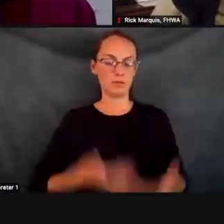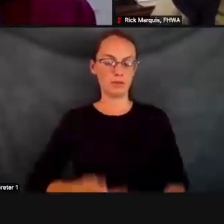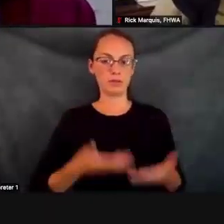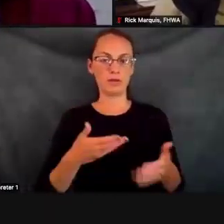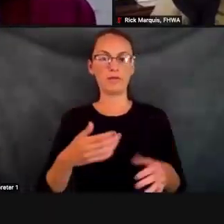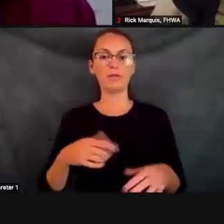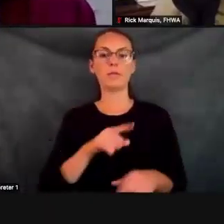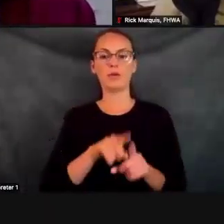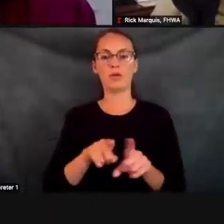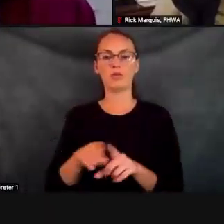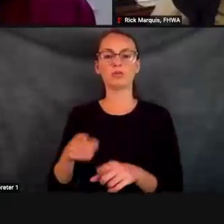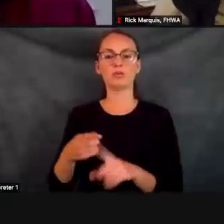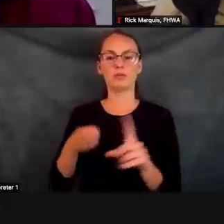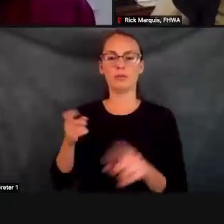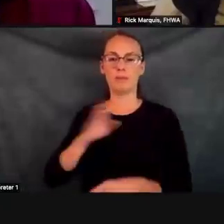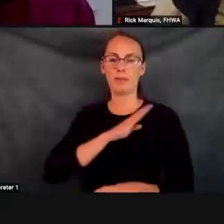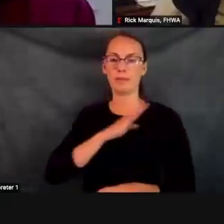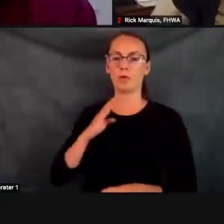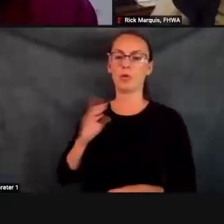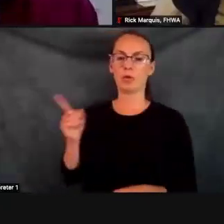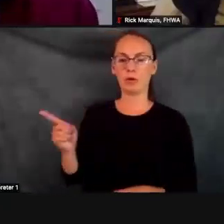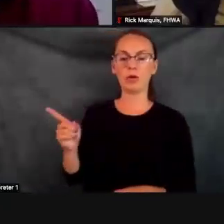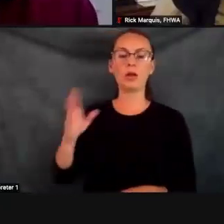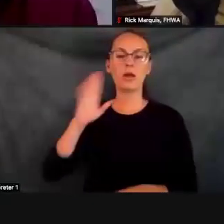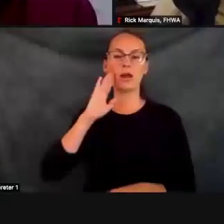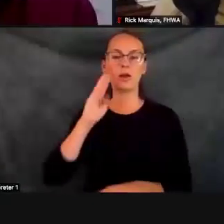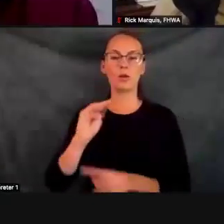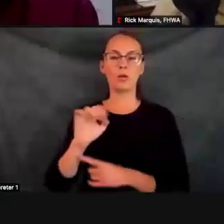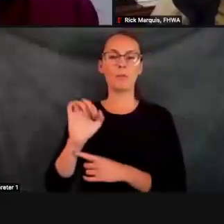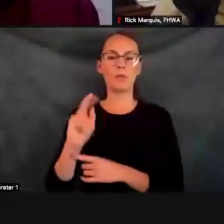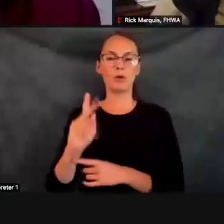mi parte y de nuestro consejo de